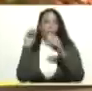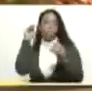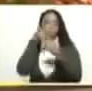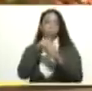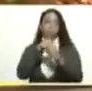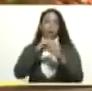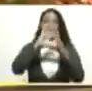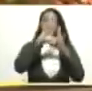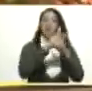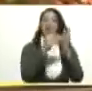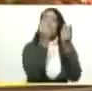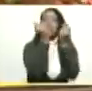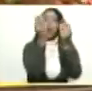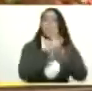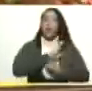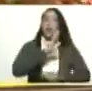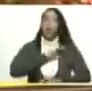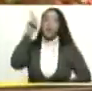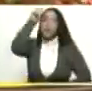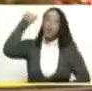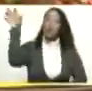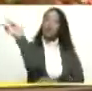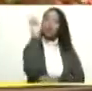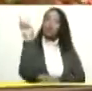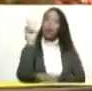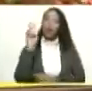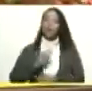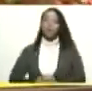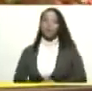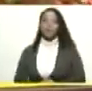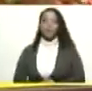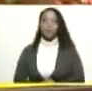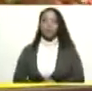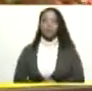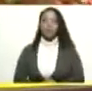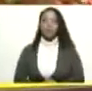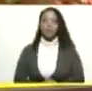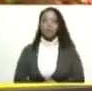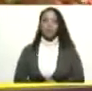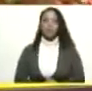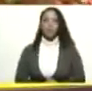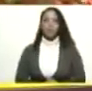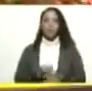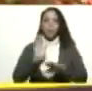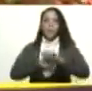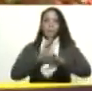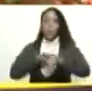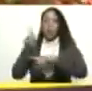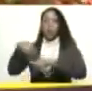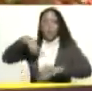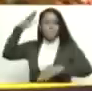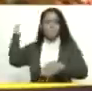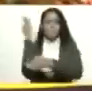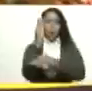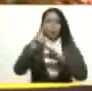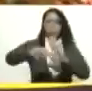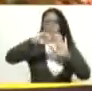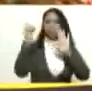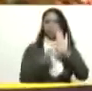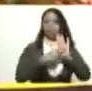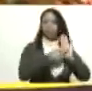mano a los recursos que le pertenecen solo a nuestro pueblo? Por eso el castigo tiene que ser